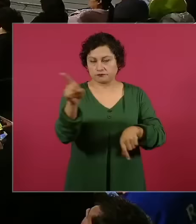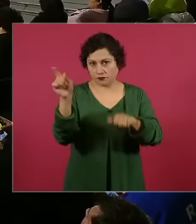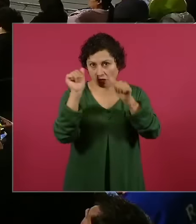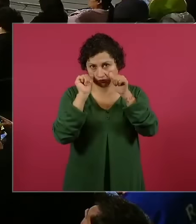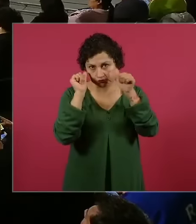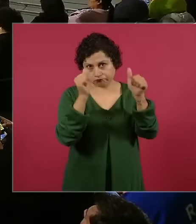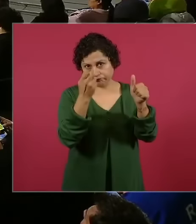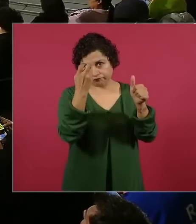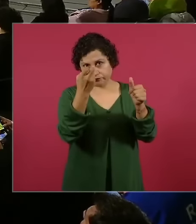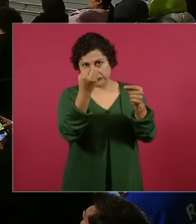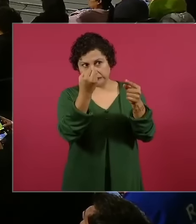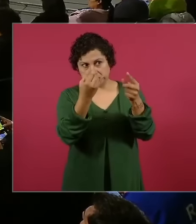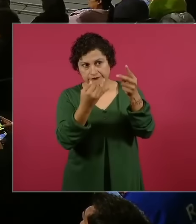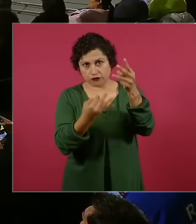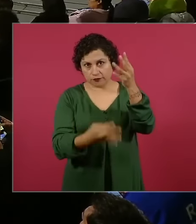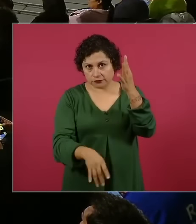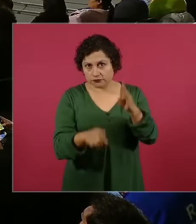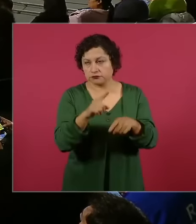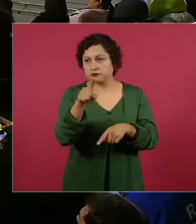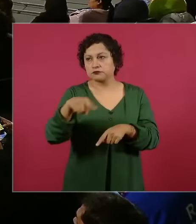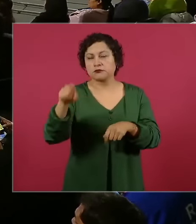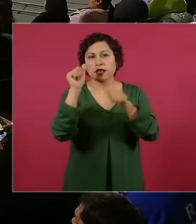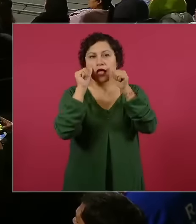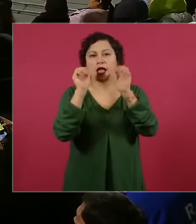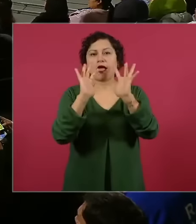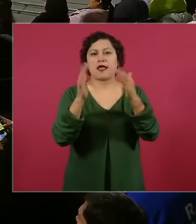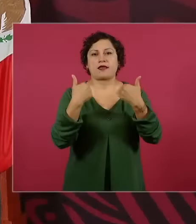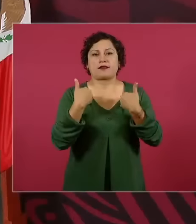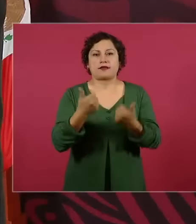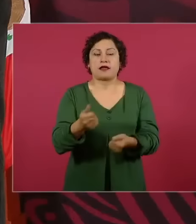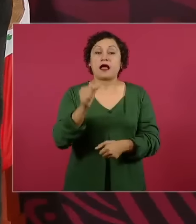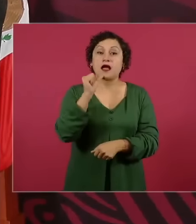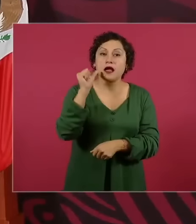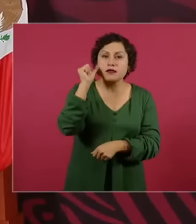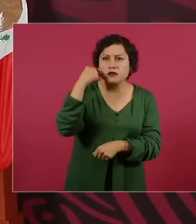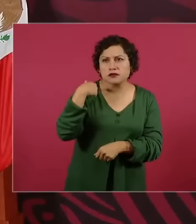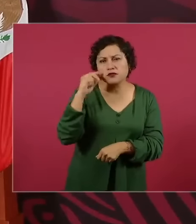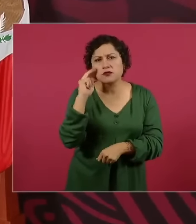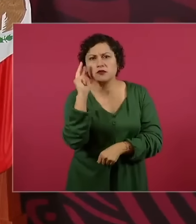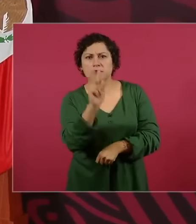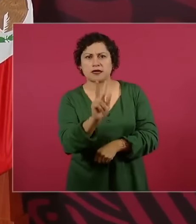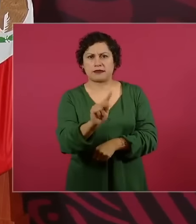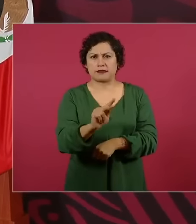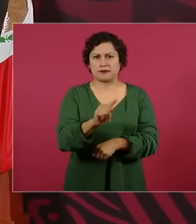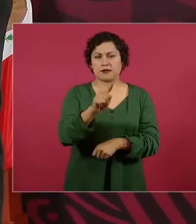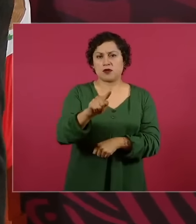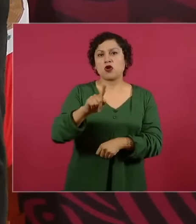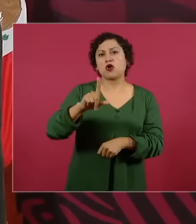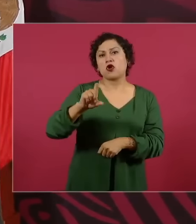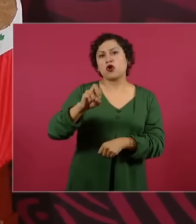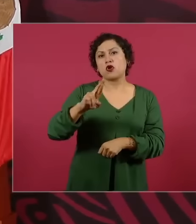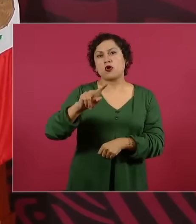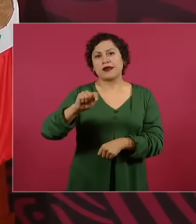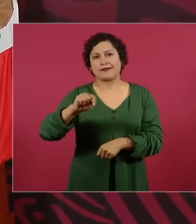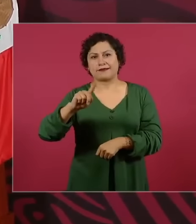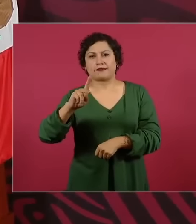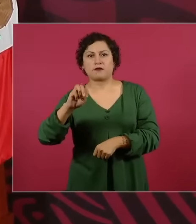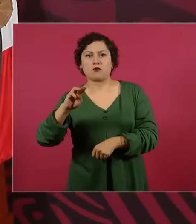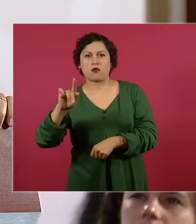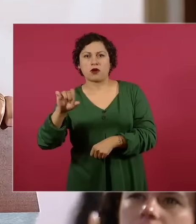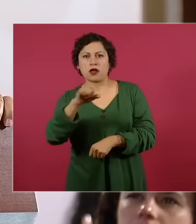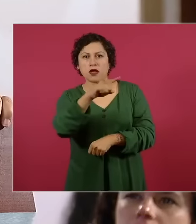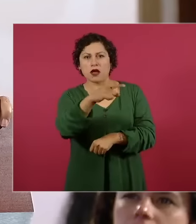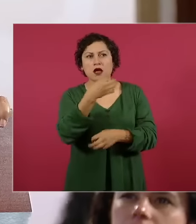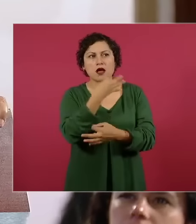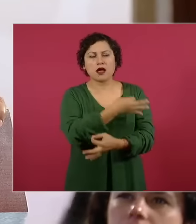Ayer estaba lloviendo de que lo de Mola decía de que ahora que me voy a mi retiro a Palenque, me